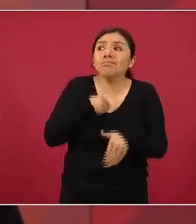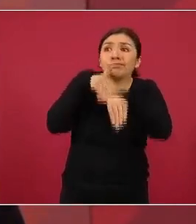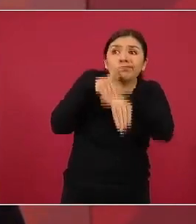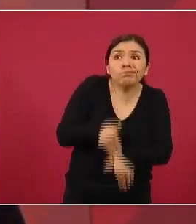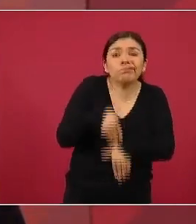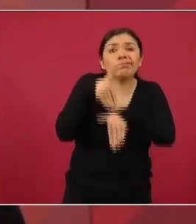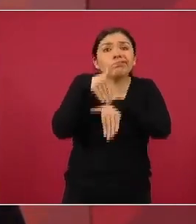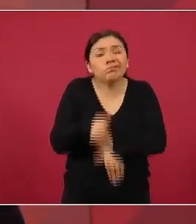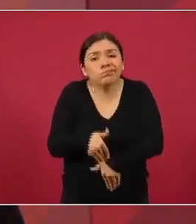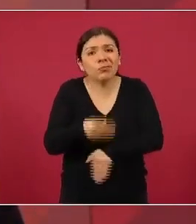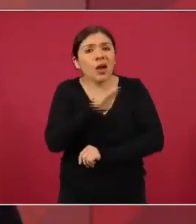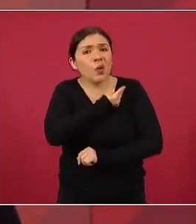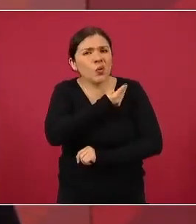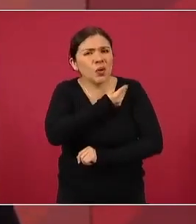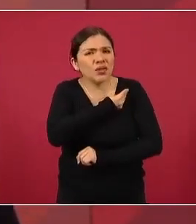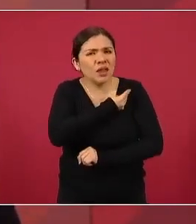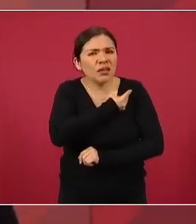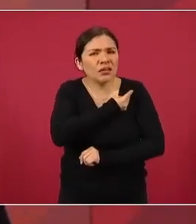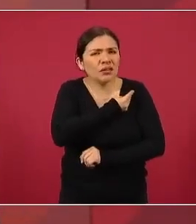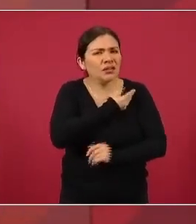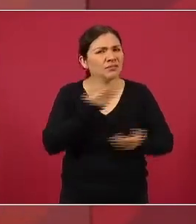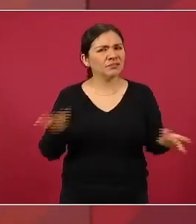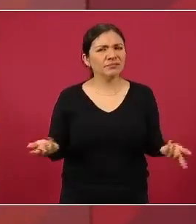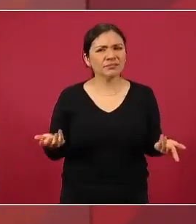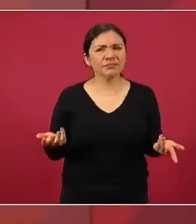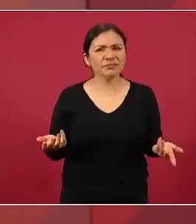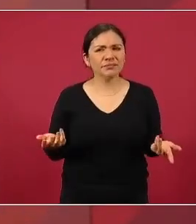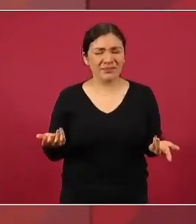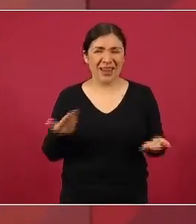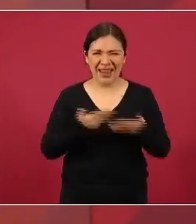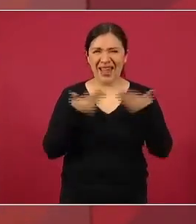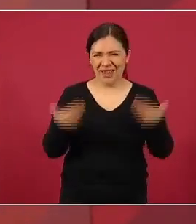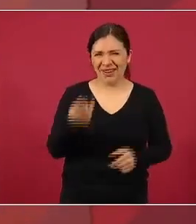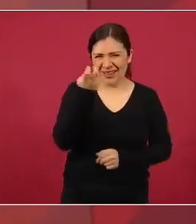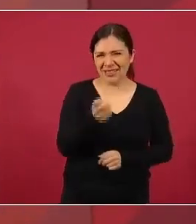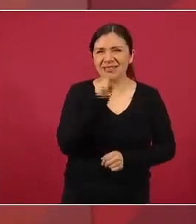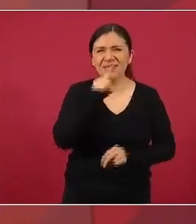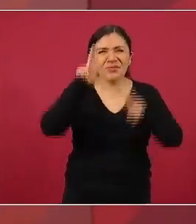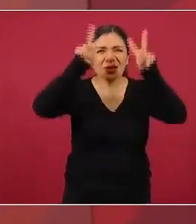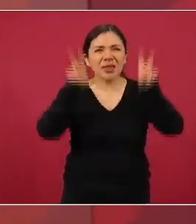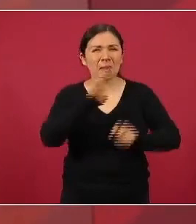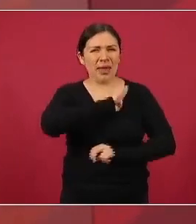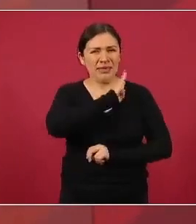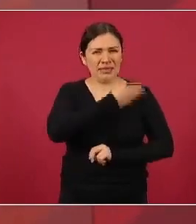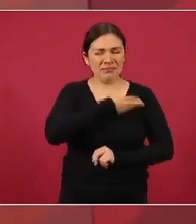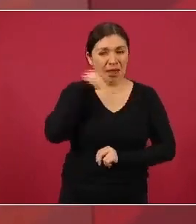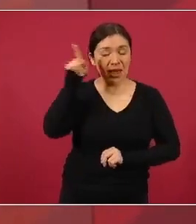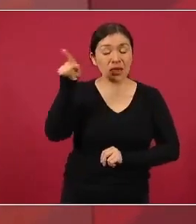Ahora con esto de España